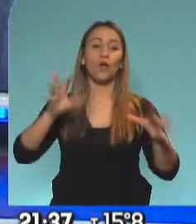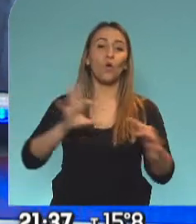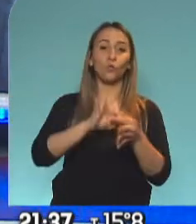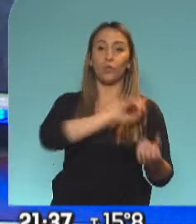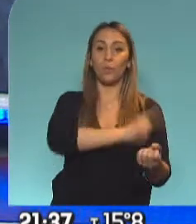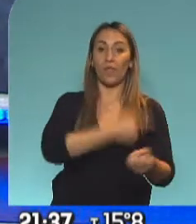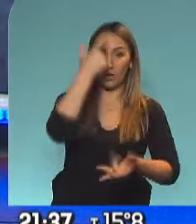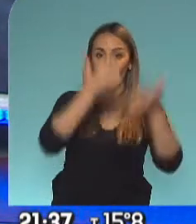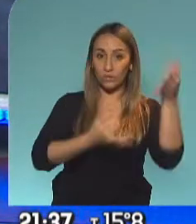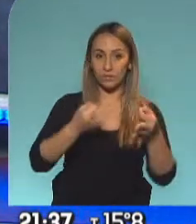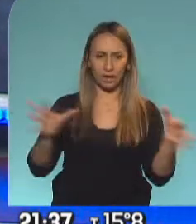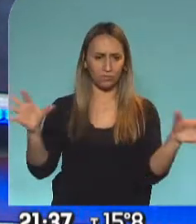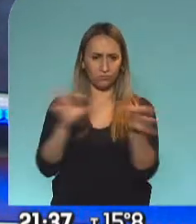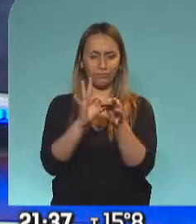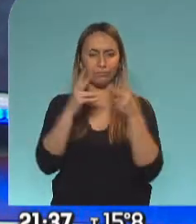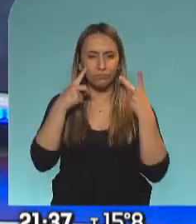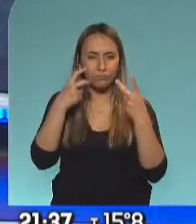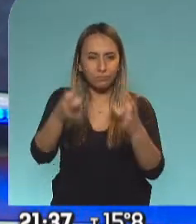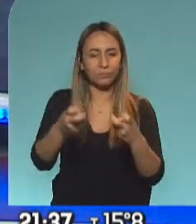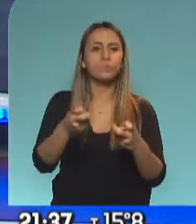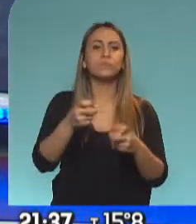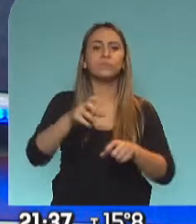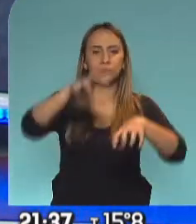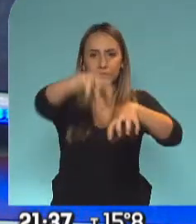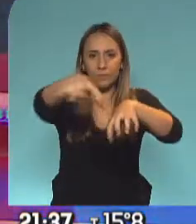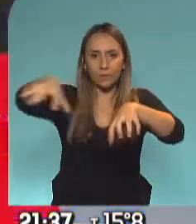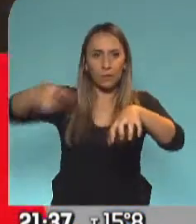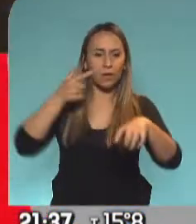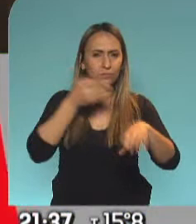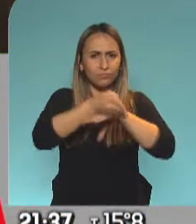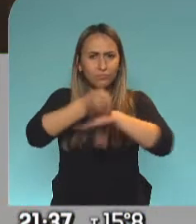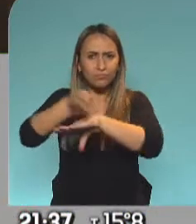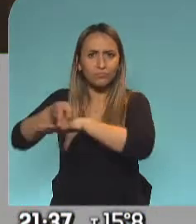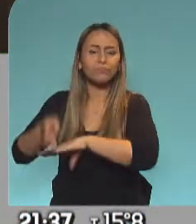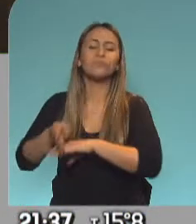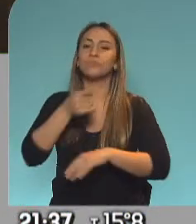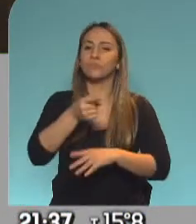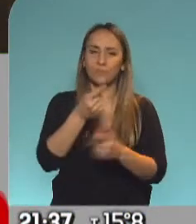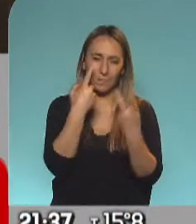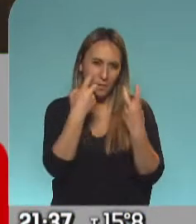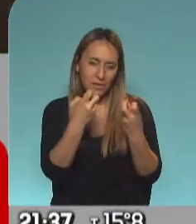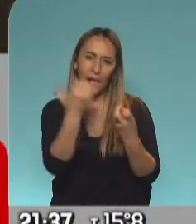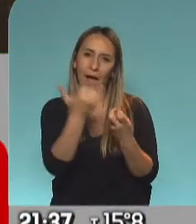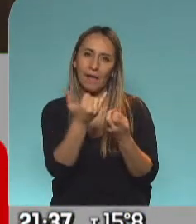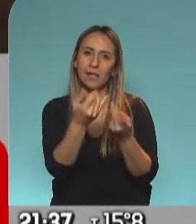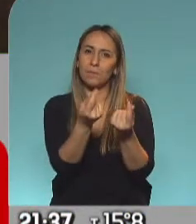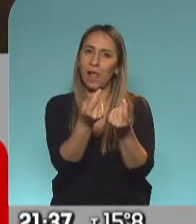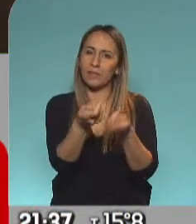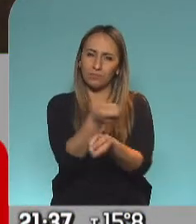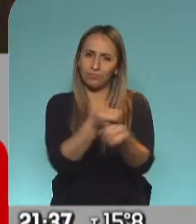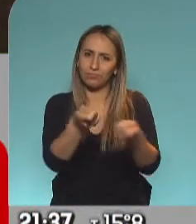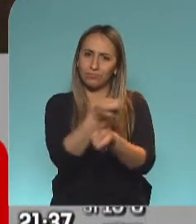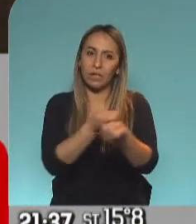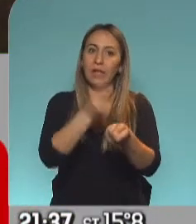articulación en una serie de allanamientos en donde se investiga presunto lavado de activo, tráfico de divisas